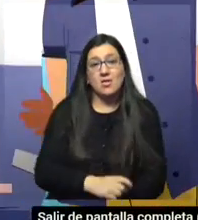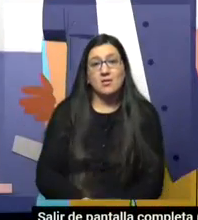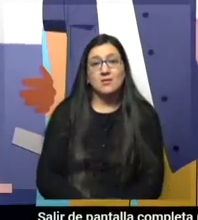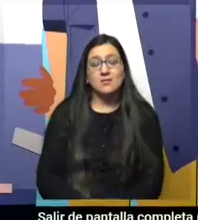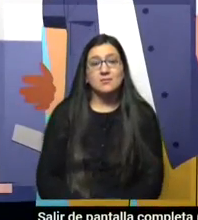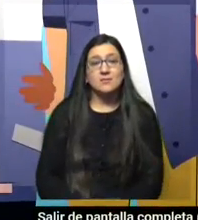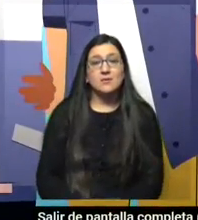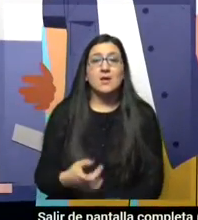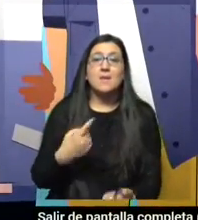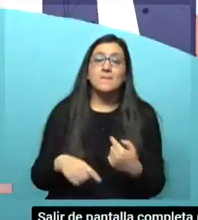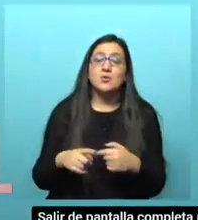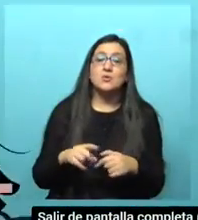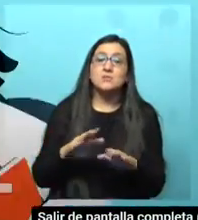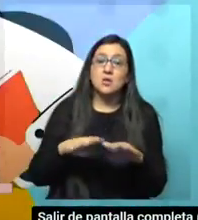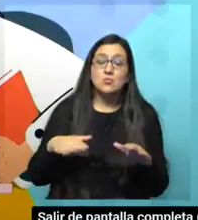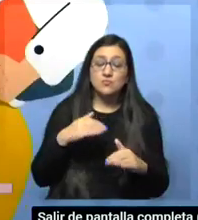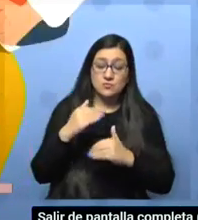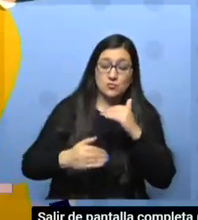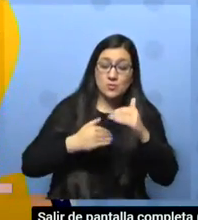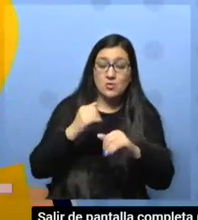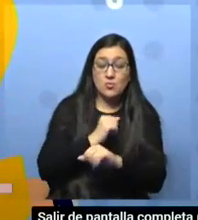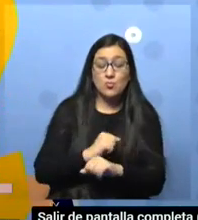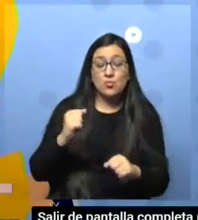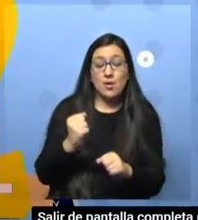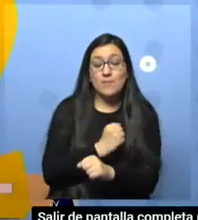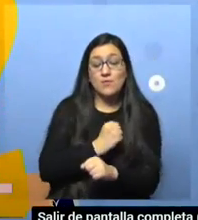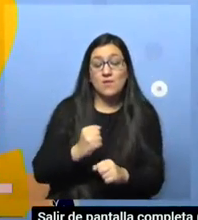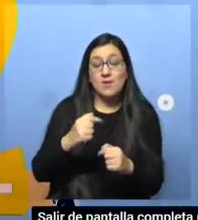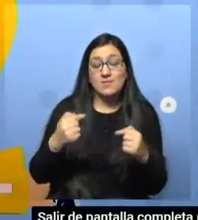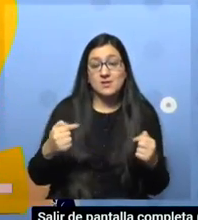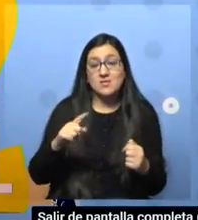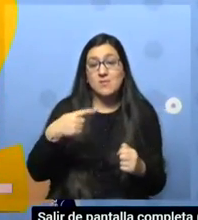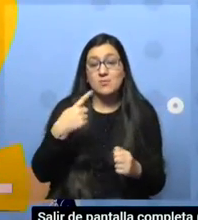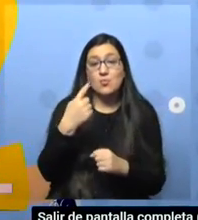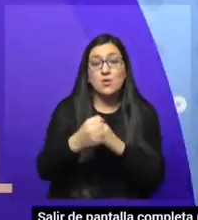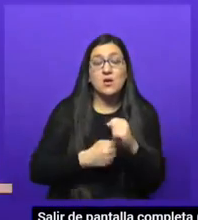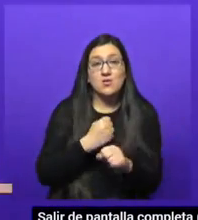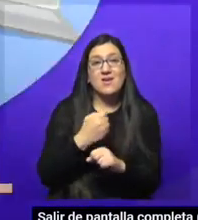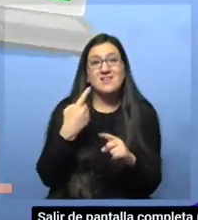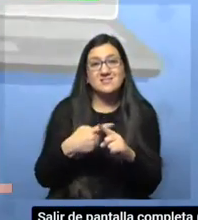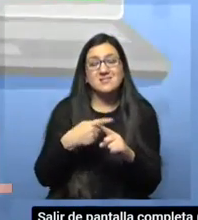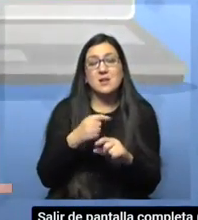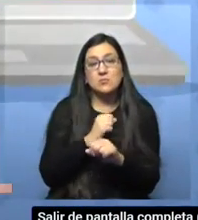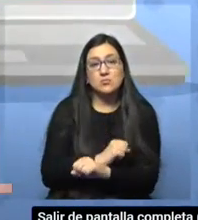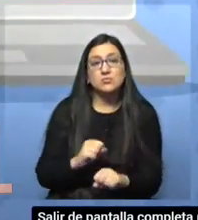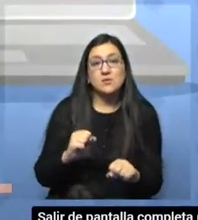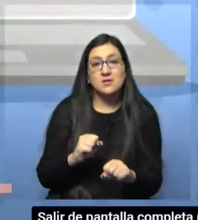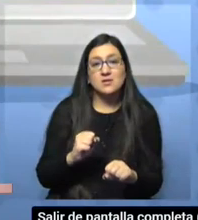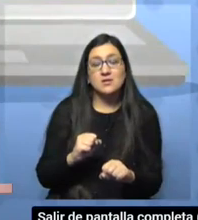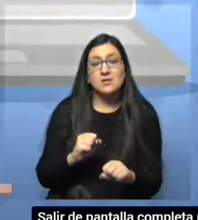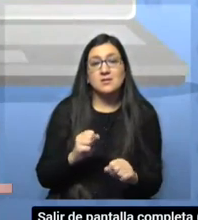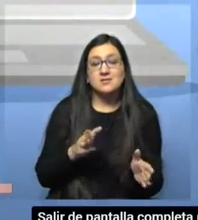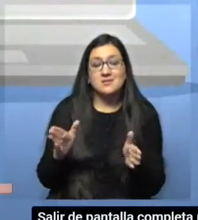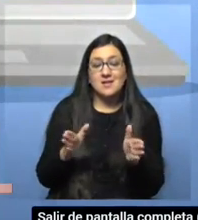UDELAR. Pero ese alumno se fue superando, pudo salvar esa materia, pasó un año. ¿Existe la posibilidad de que si está dentro del